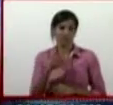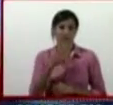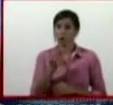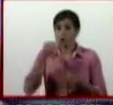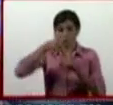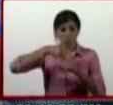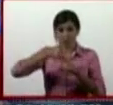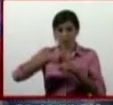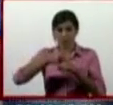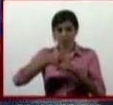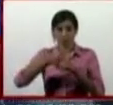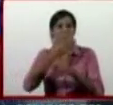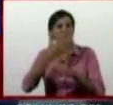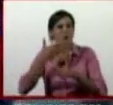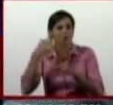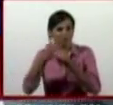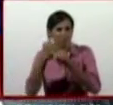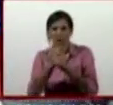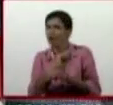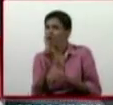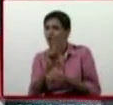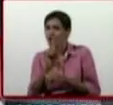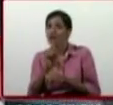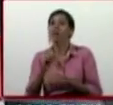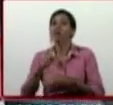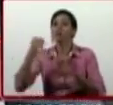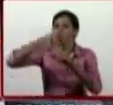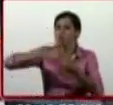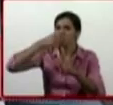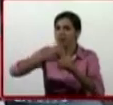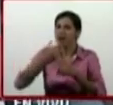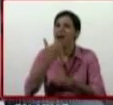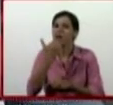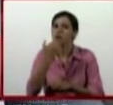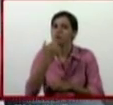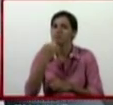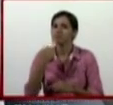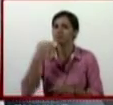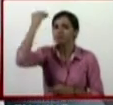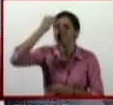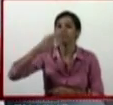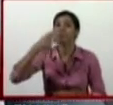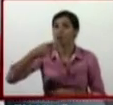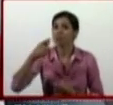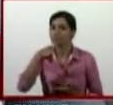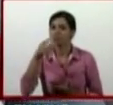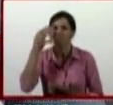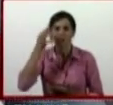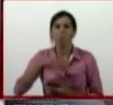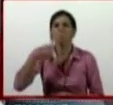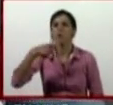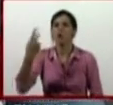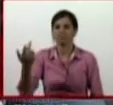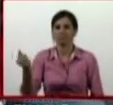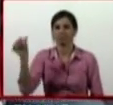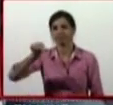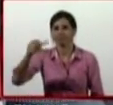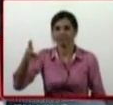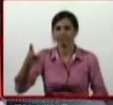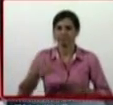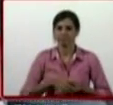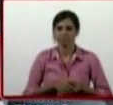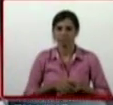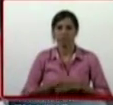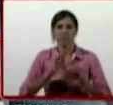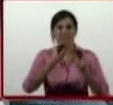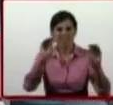reivindicaciones, están luchando por banderas políticas, yo diría politiqueras. politiquera. Ese es un llamado a